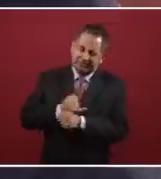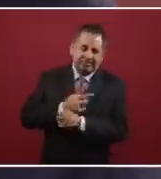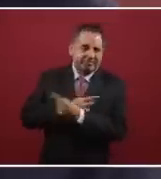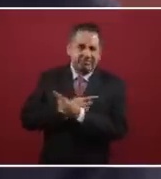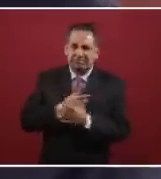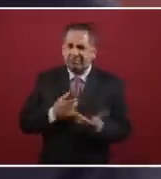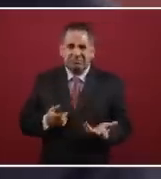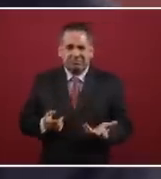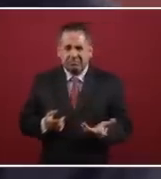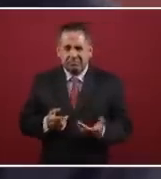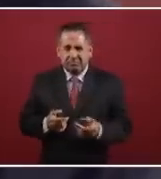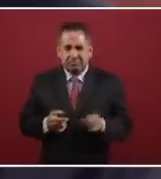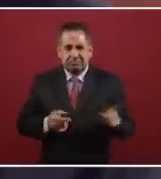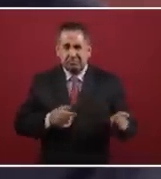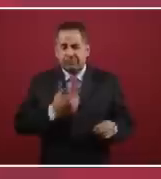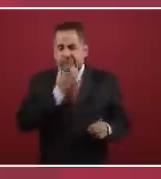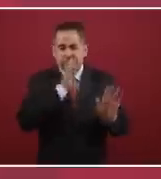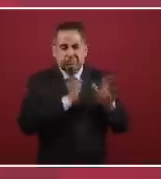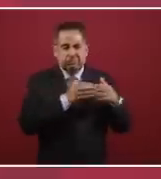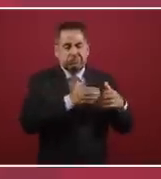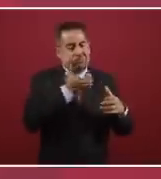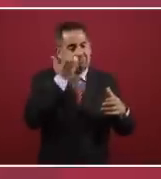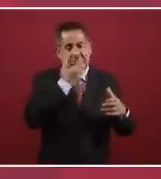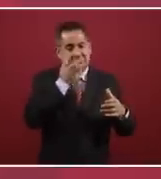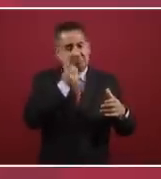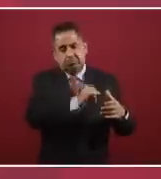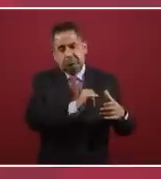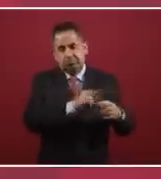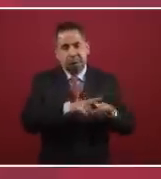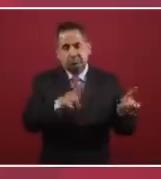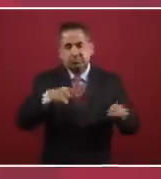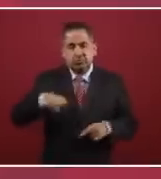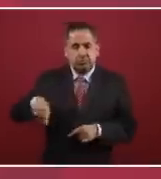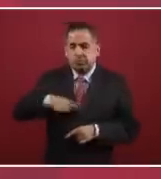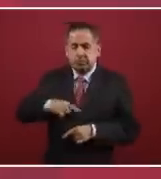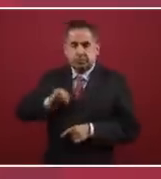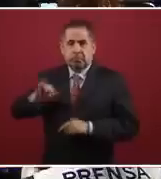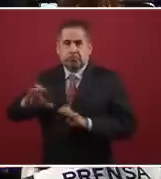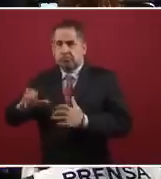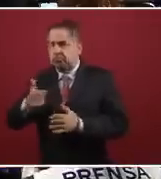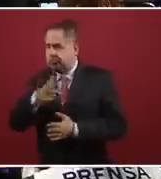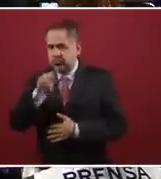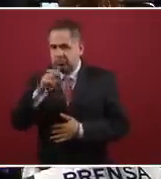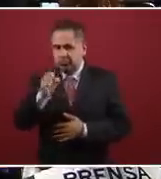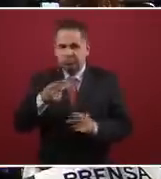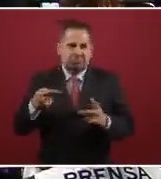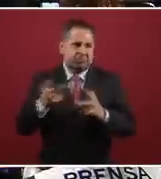es de conservadores, no es de gente de izquierda.